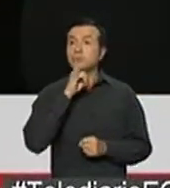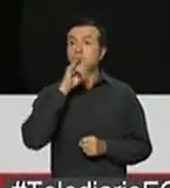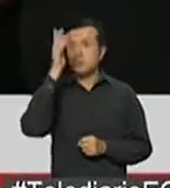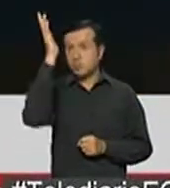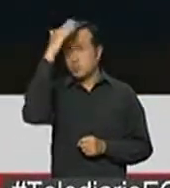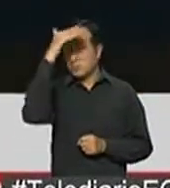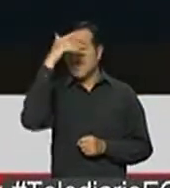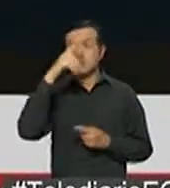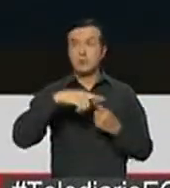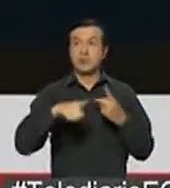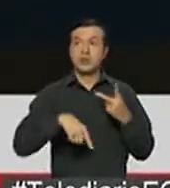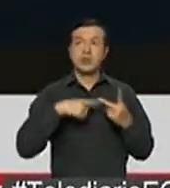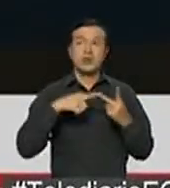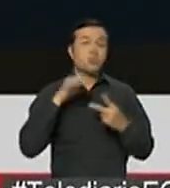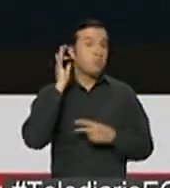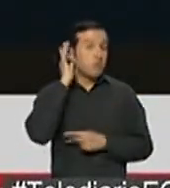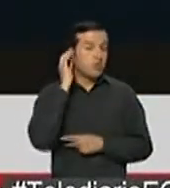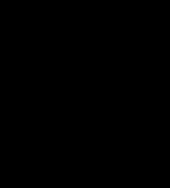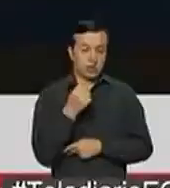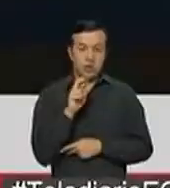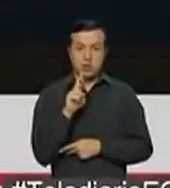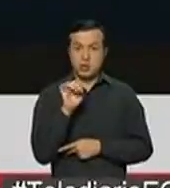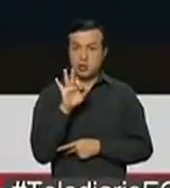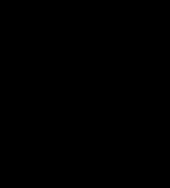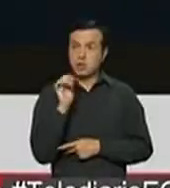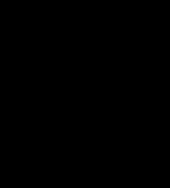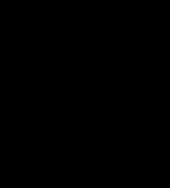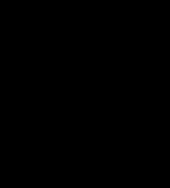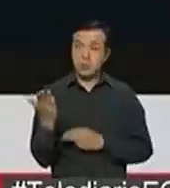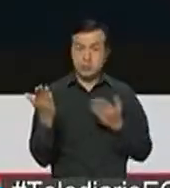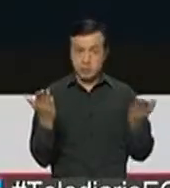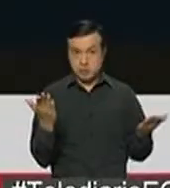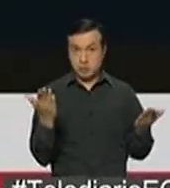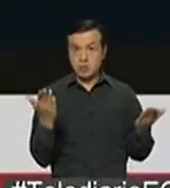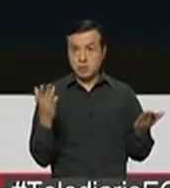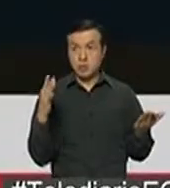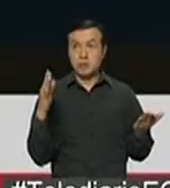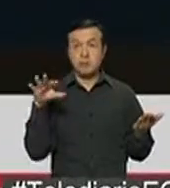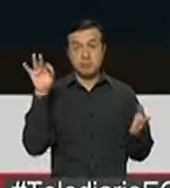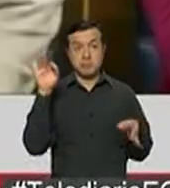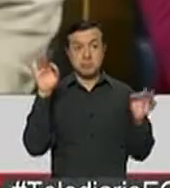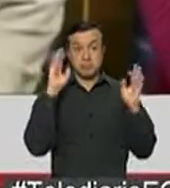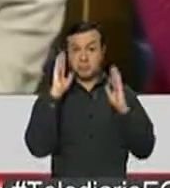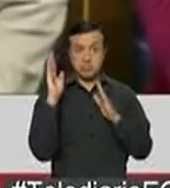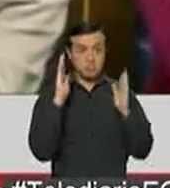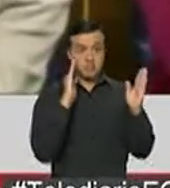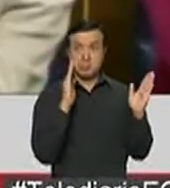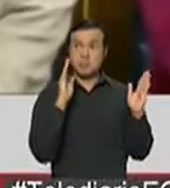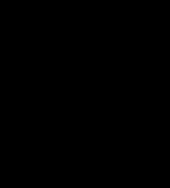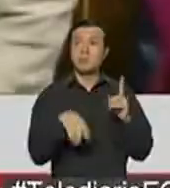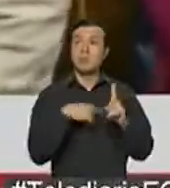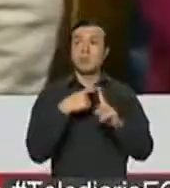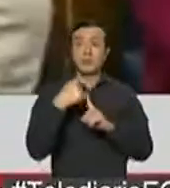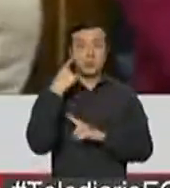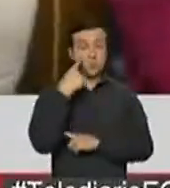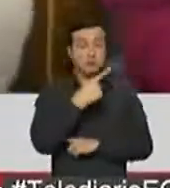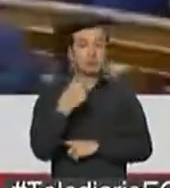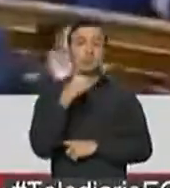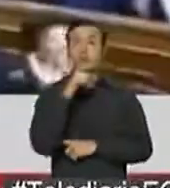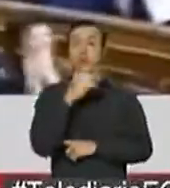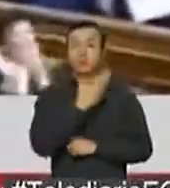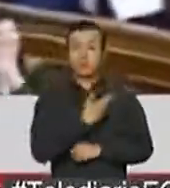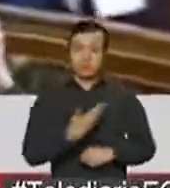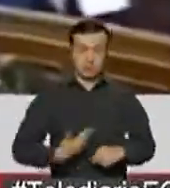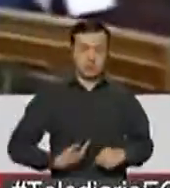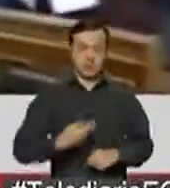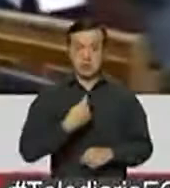Donald Trump y del activista ambientalista Greta Thunberg sería una de las principales atracciones. Asimismo, está prevista la llegada del